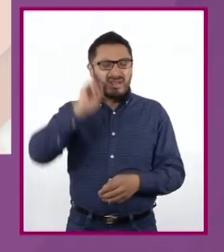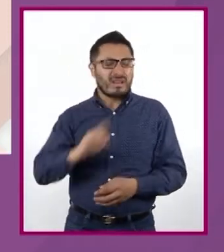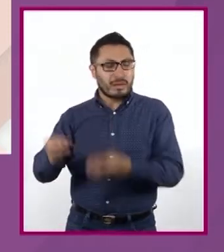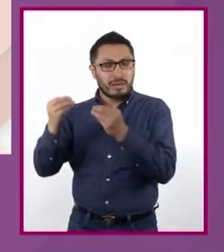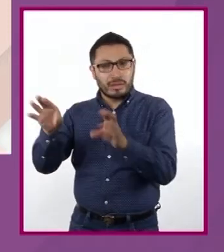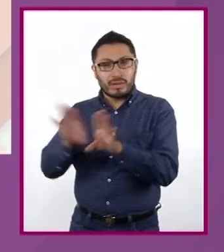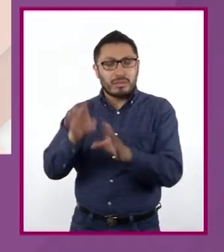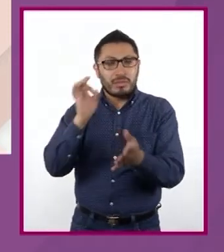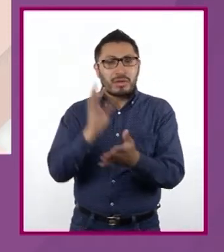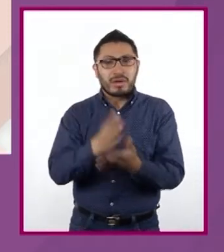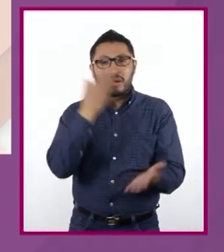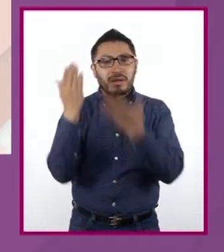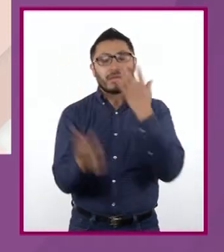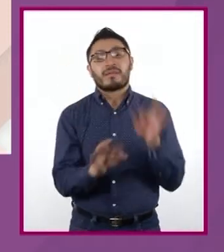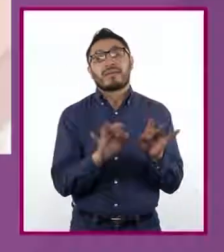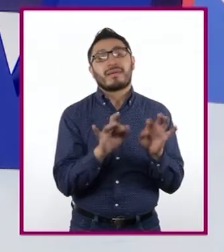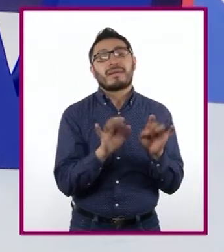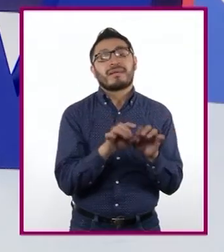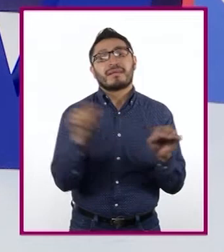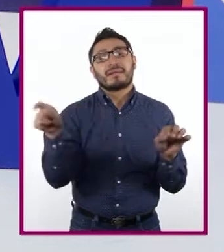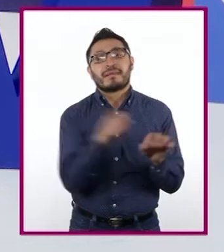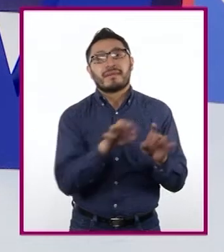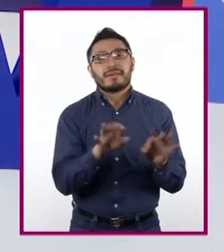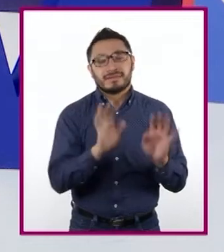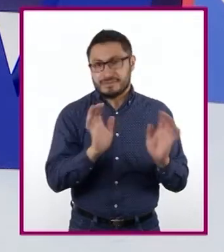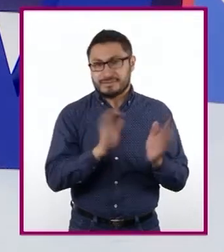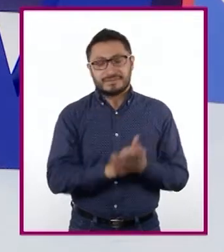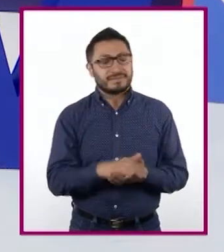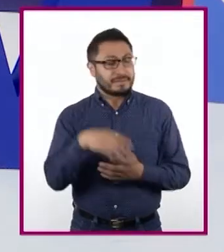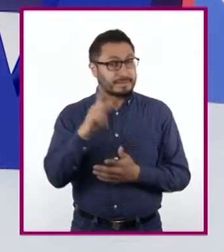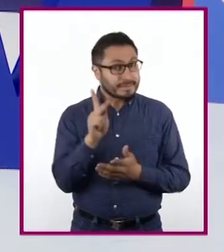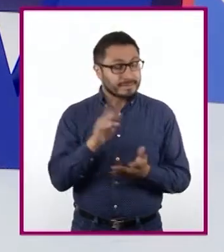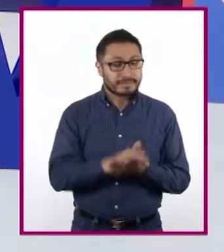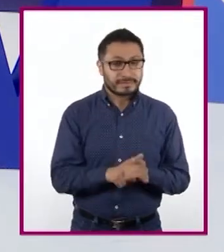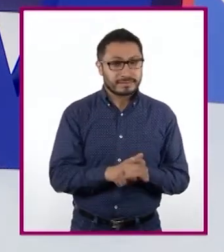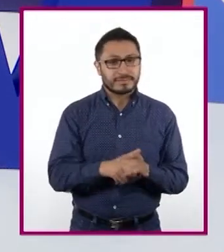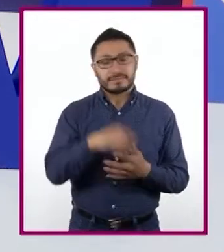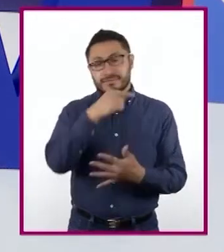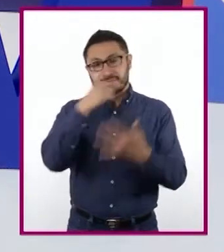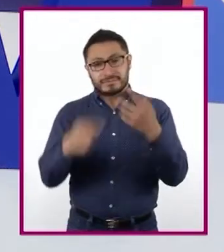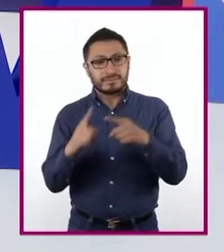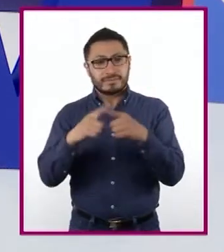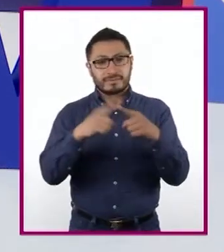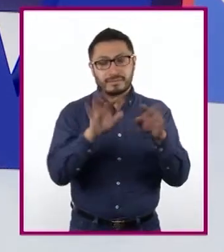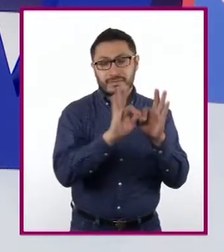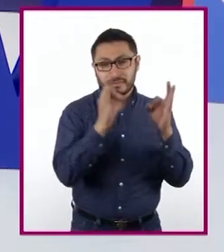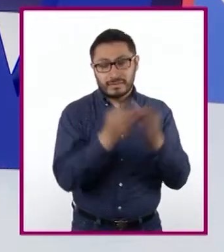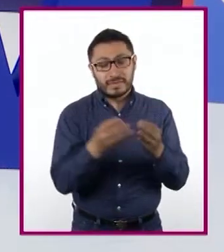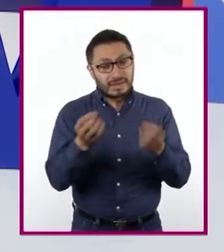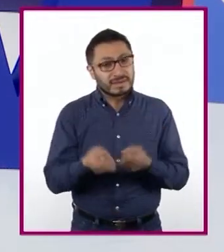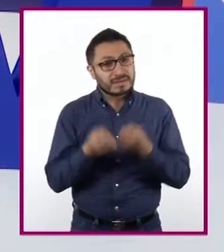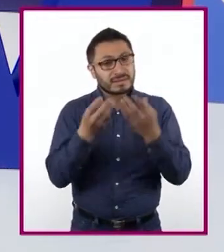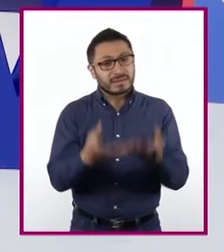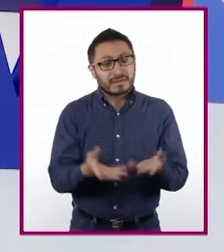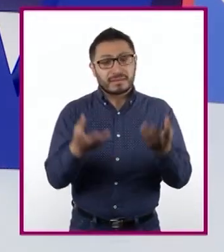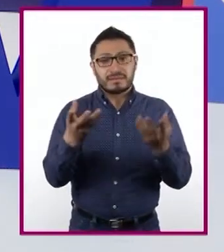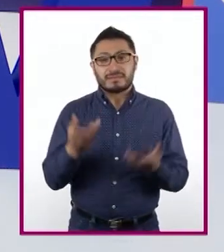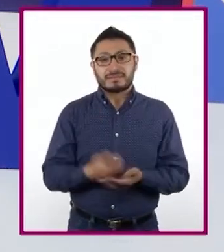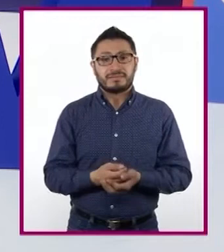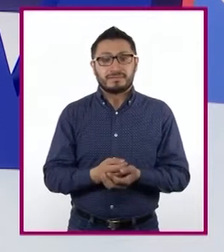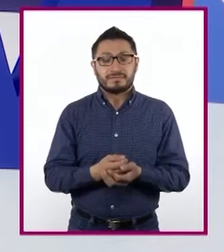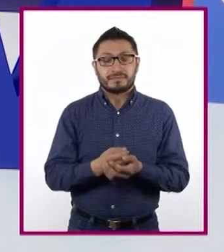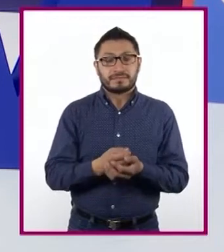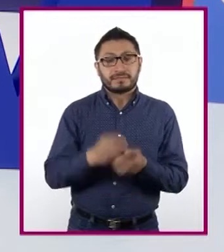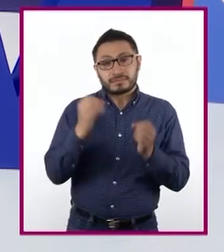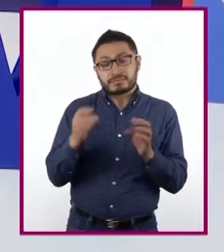por estudiar taquigrafía. Sin embargo, hay varias maneras adicionales de expresar o narrar los hechos